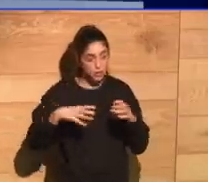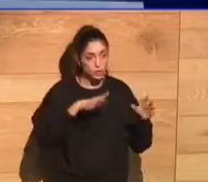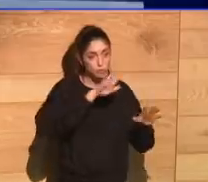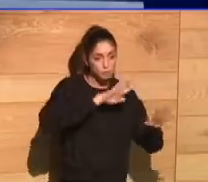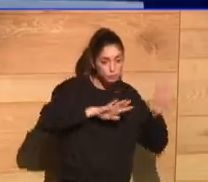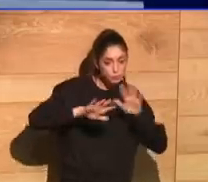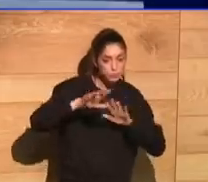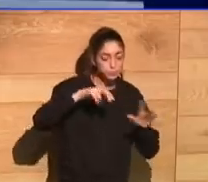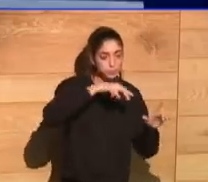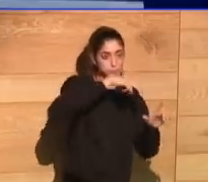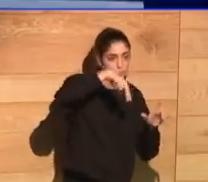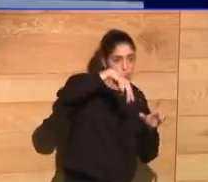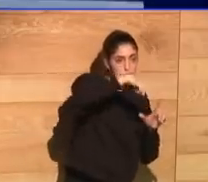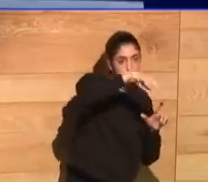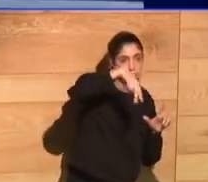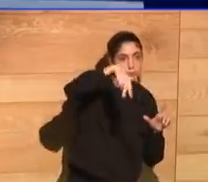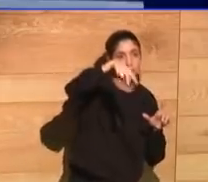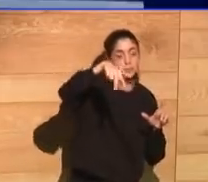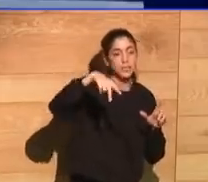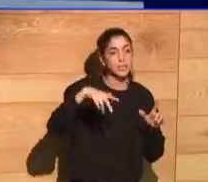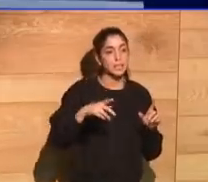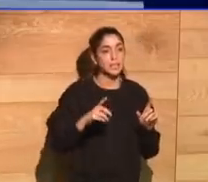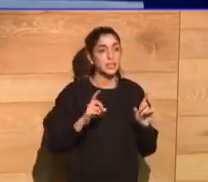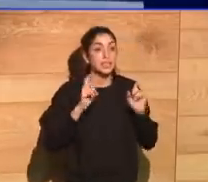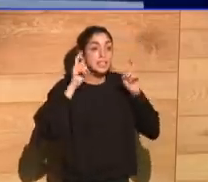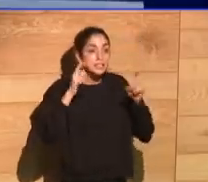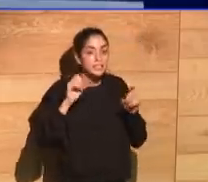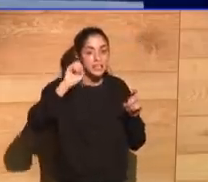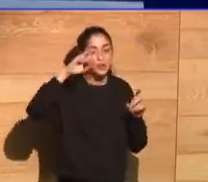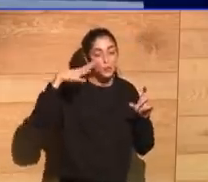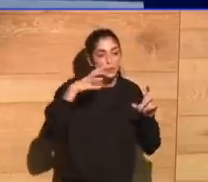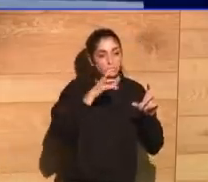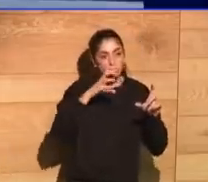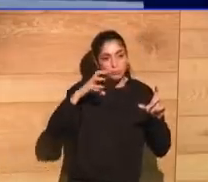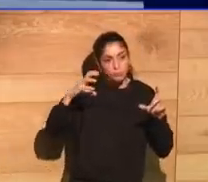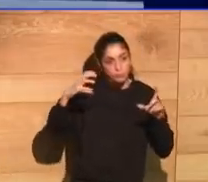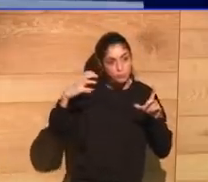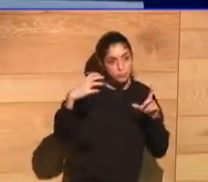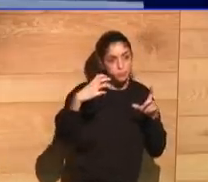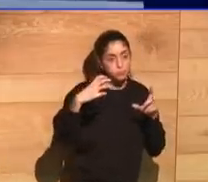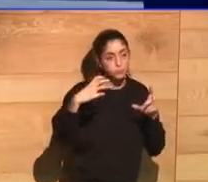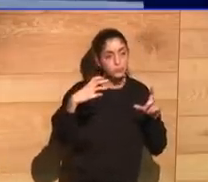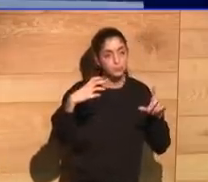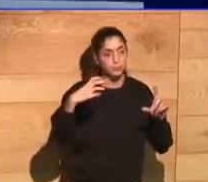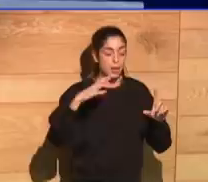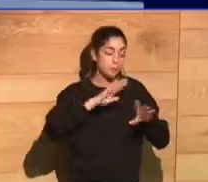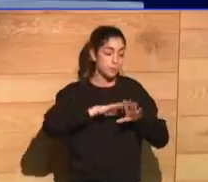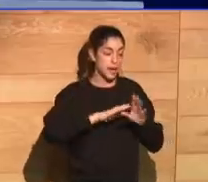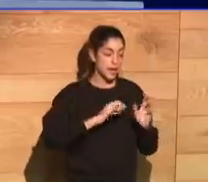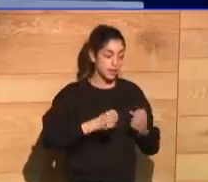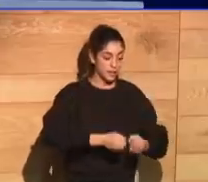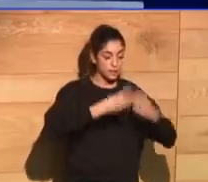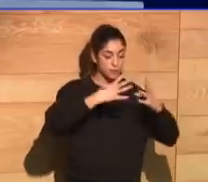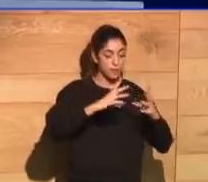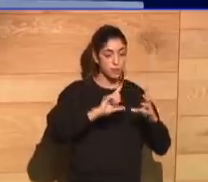pasando detrás de un edificio, también de forma coordinada se genera sombra, se arroja sombra sobre el personaje y cuando sale del edificio se